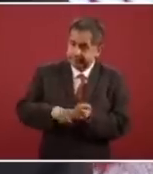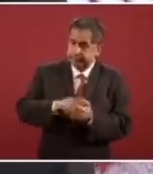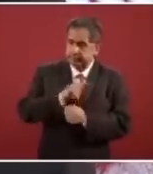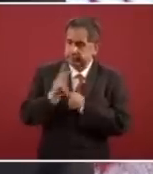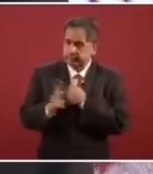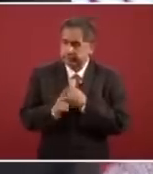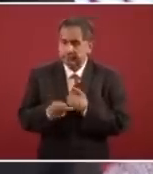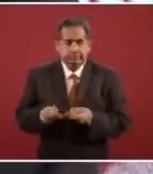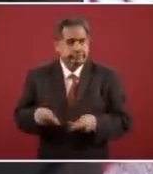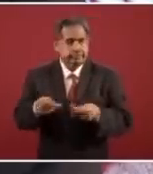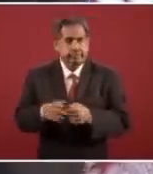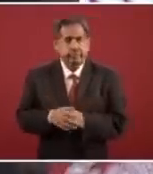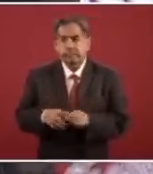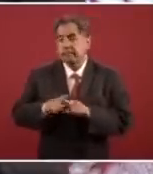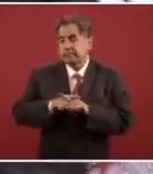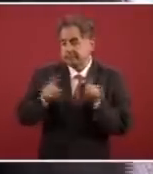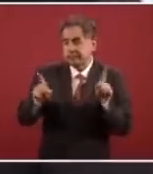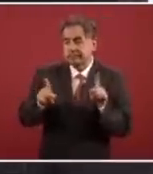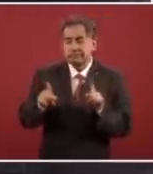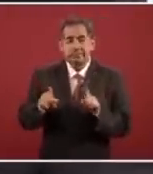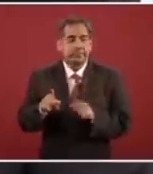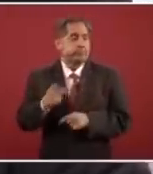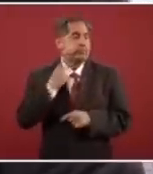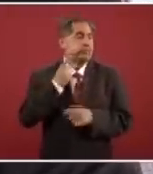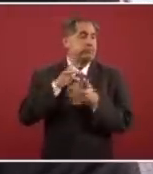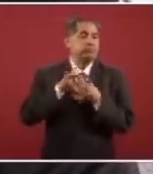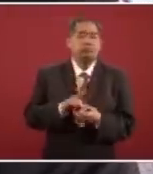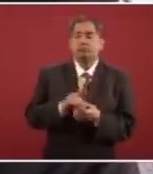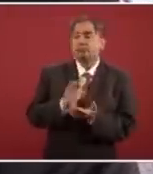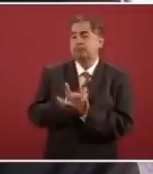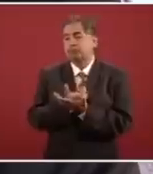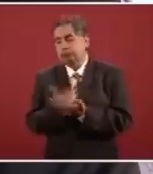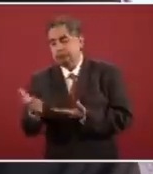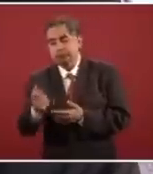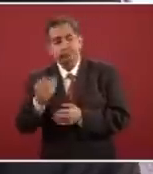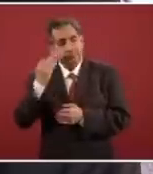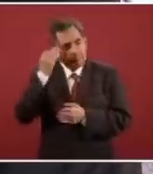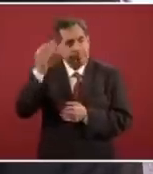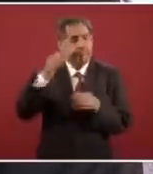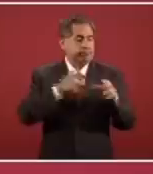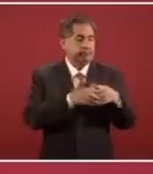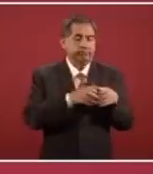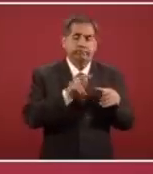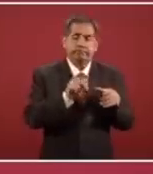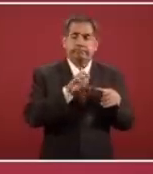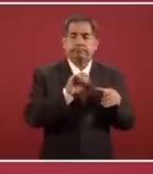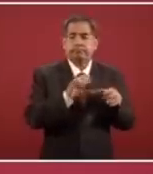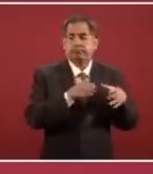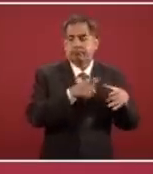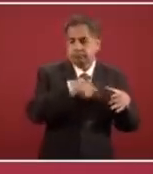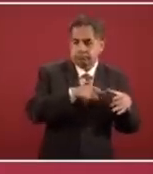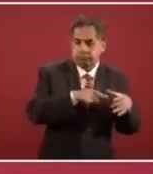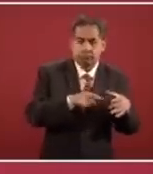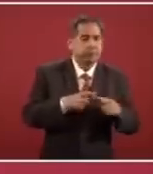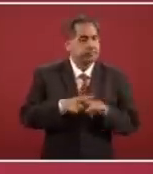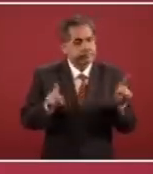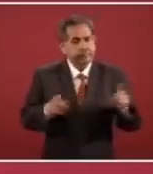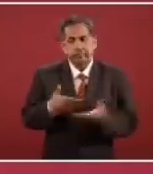No es lo mismo la política salarial del periodo neoliberal que la política